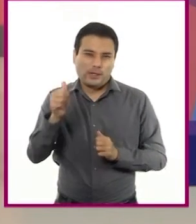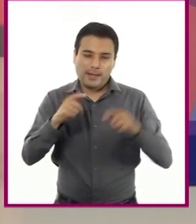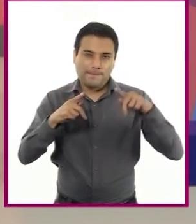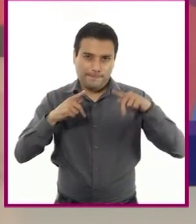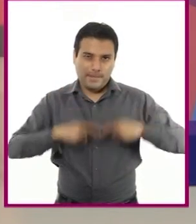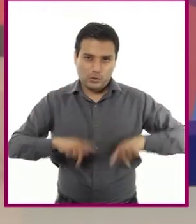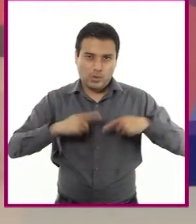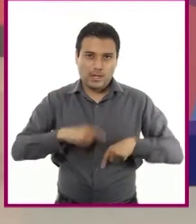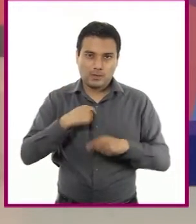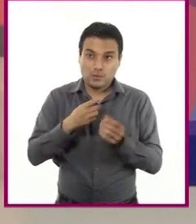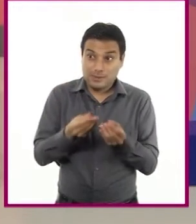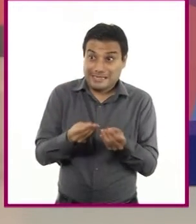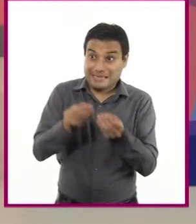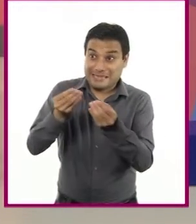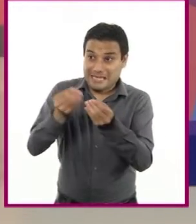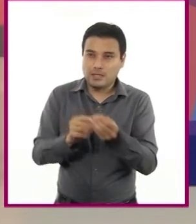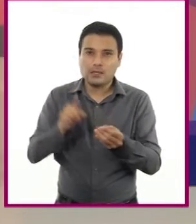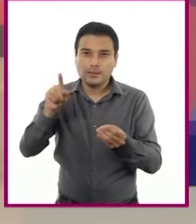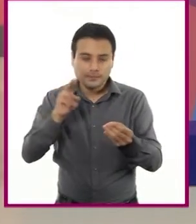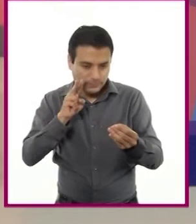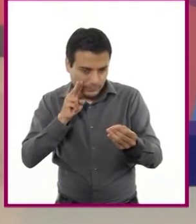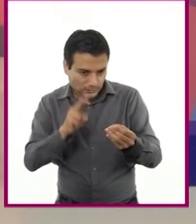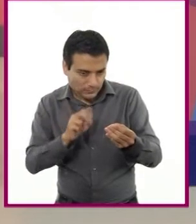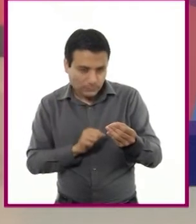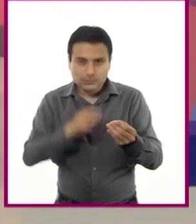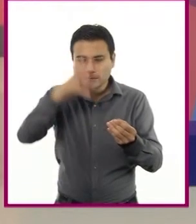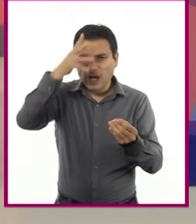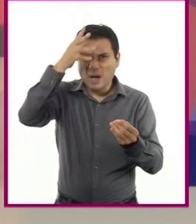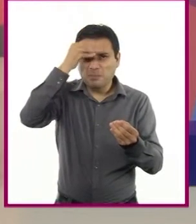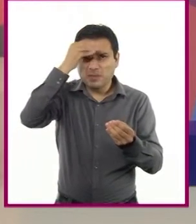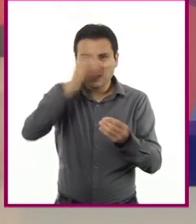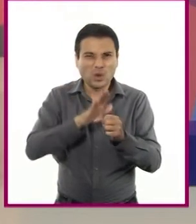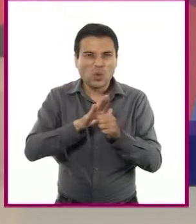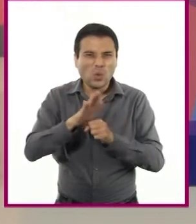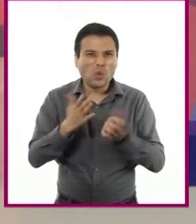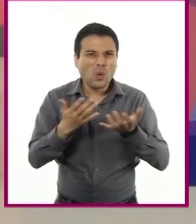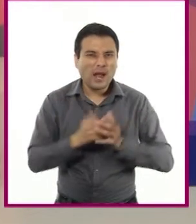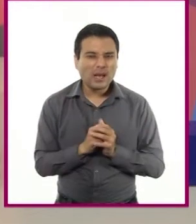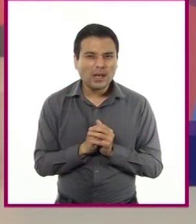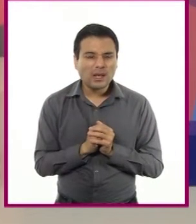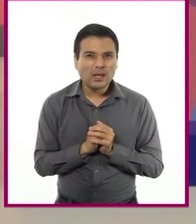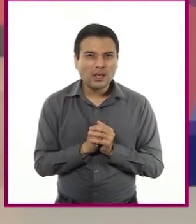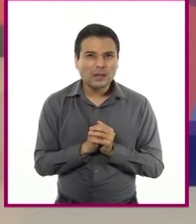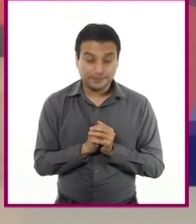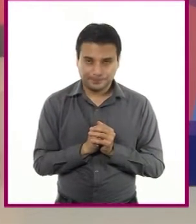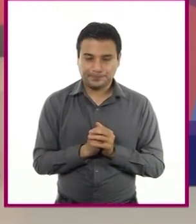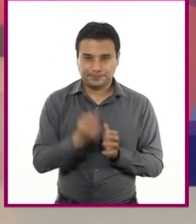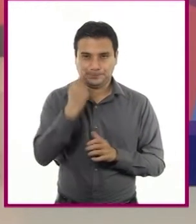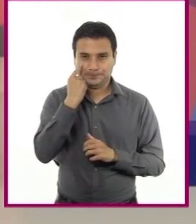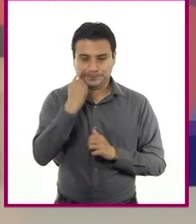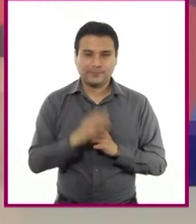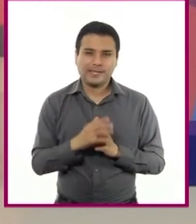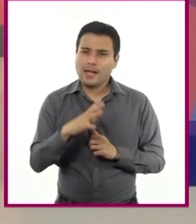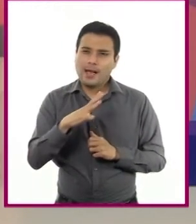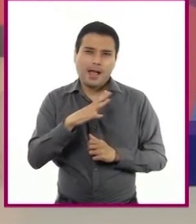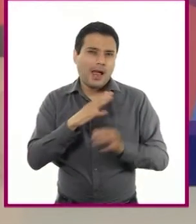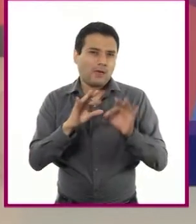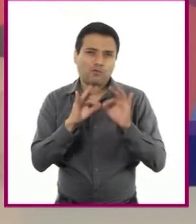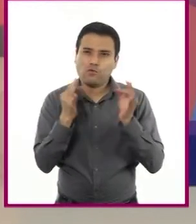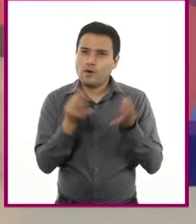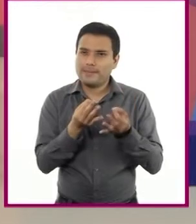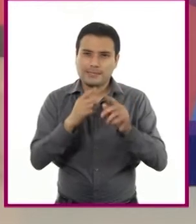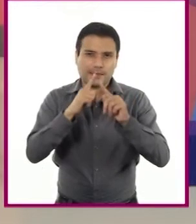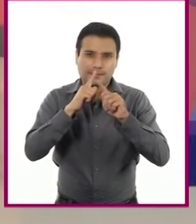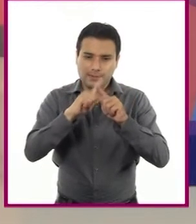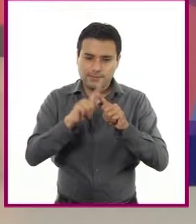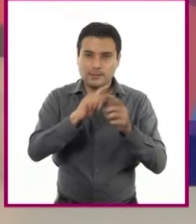tu mapa conceptual. Ahora quiero aclarar que existen muchos caminos para desarrollar tu tema,